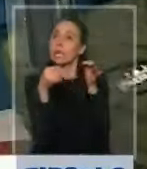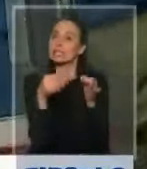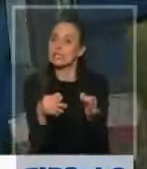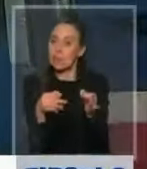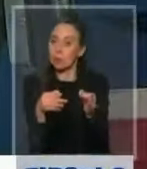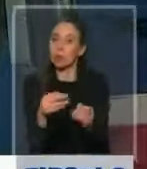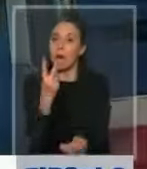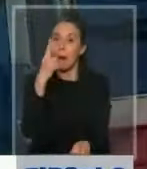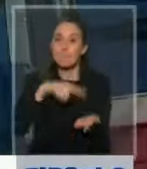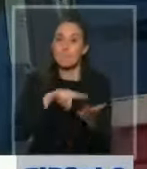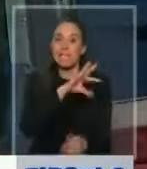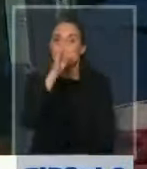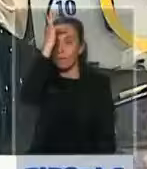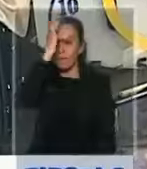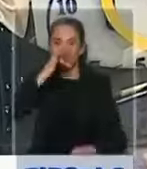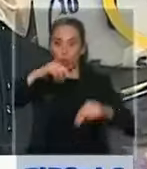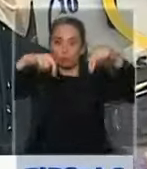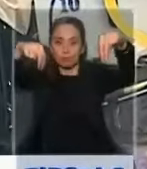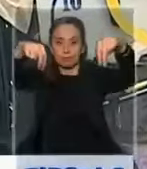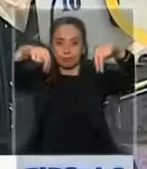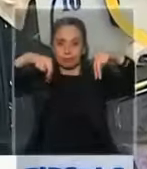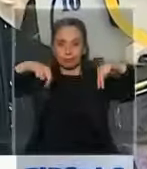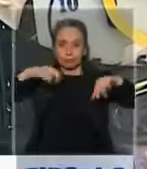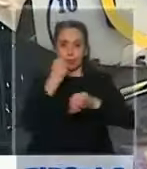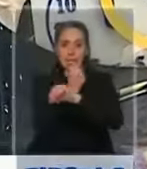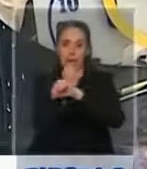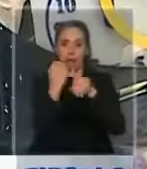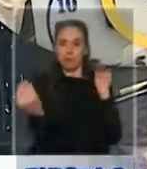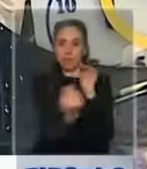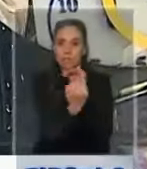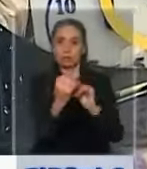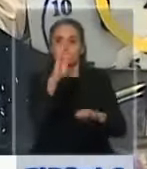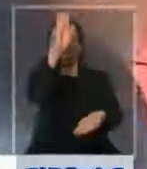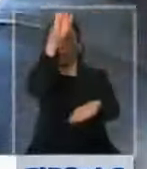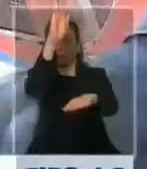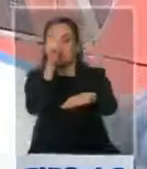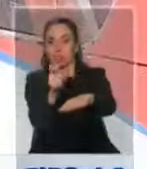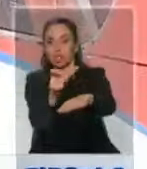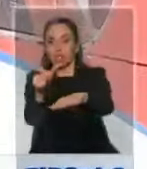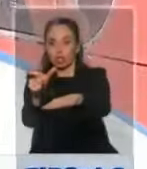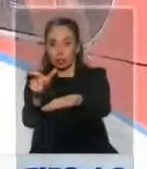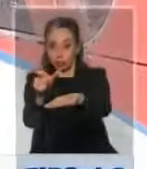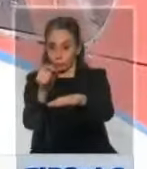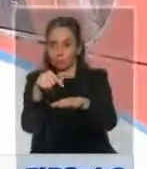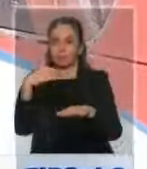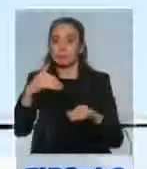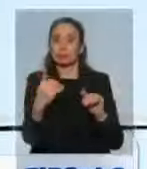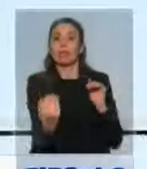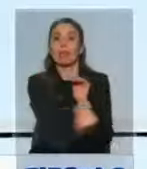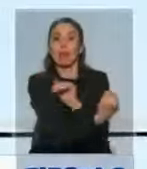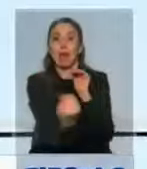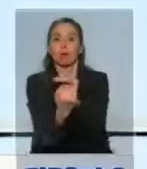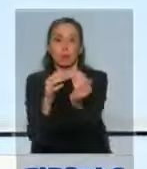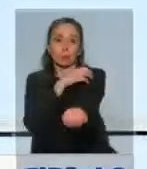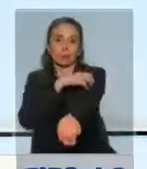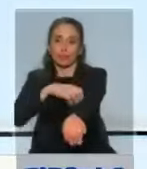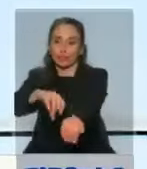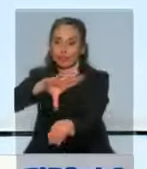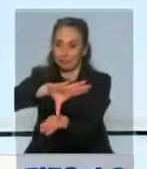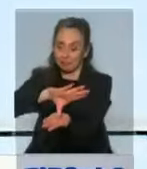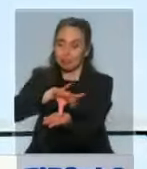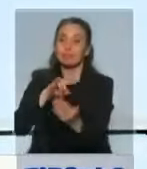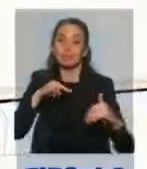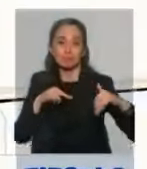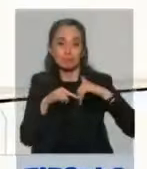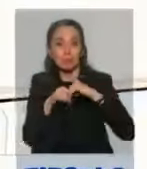despliegue de 1.500 funcionarios de carabineros para realizar controles a las principales vías del país. En los terminales ya